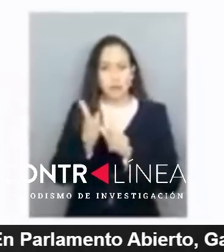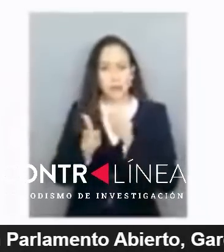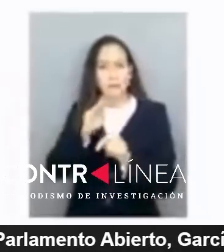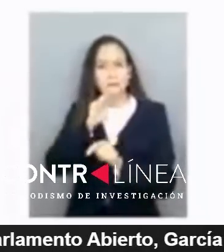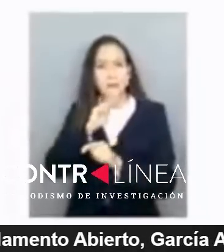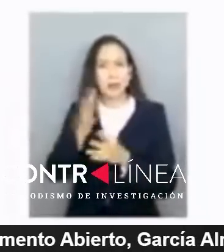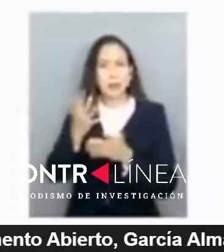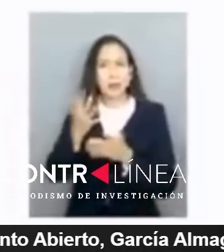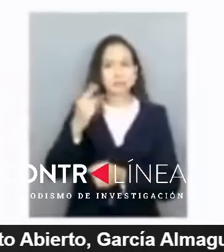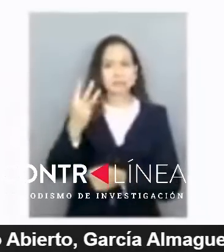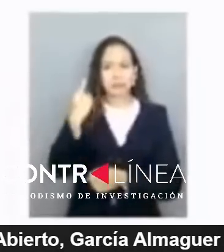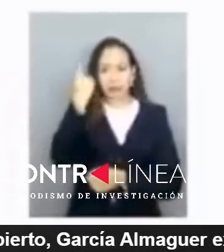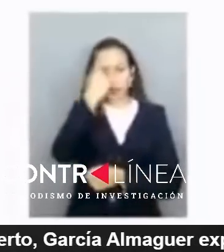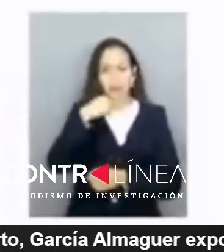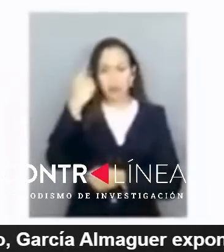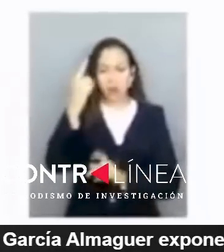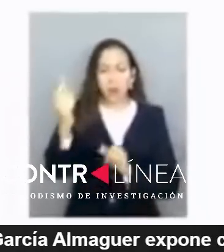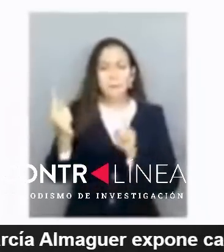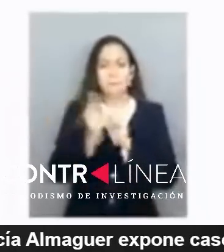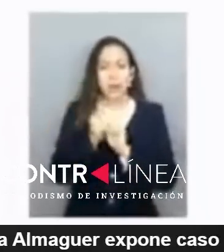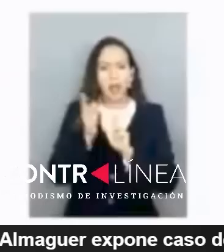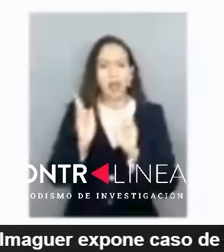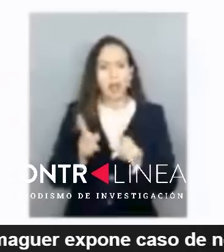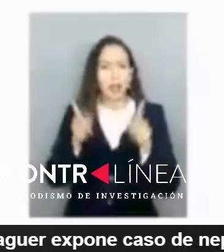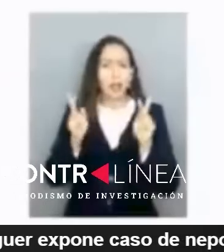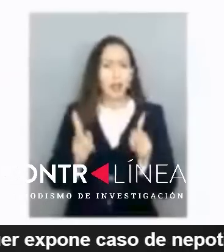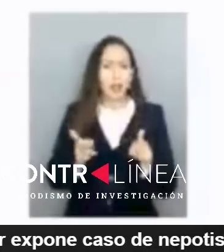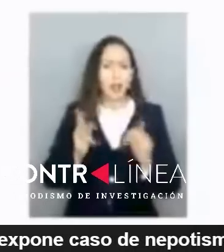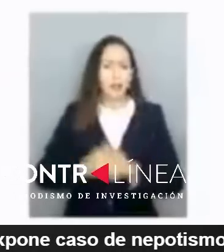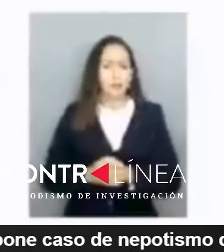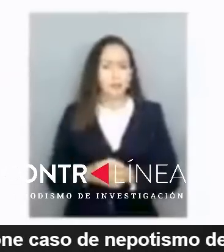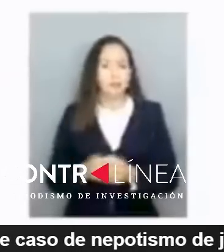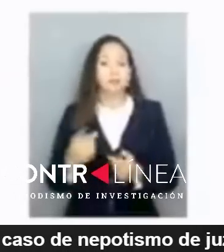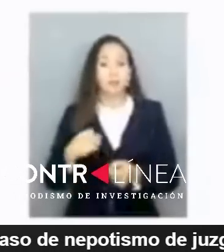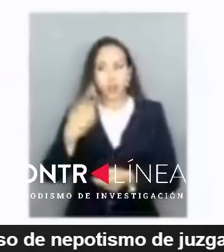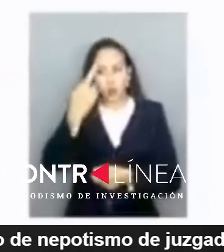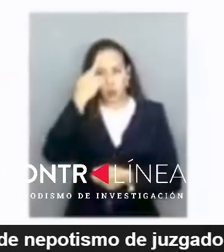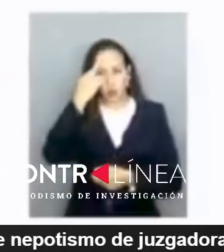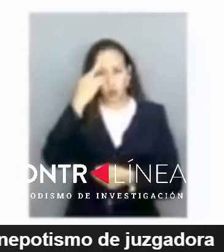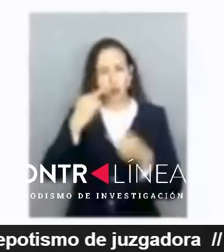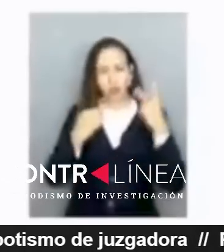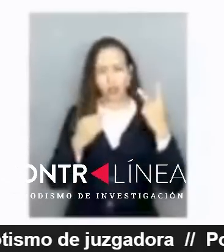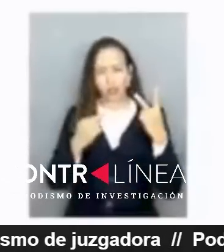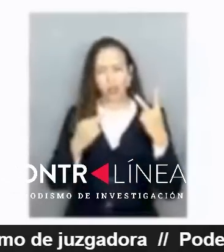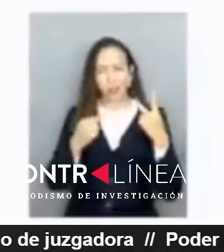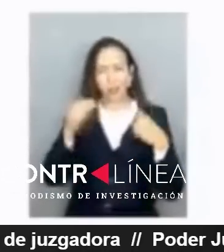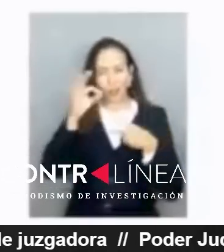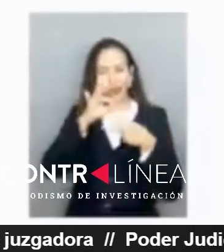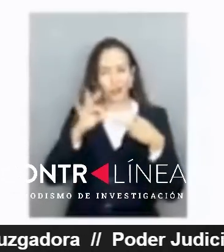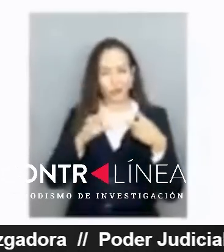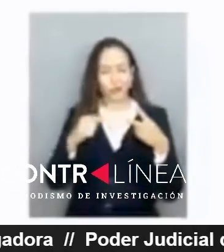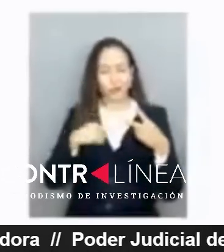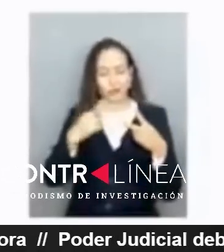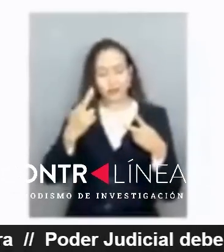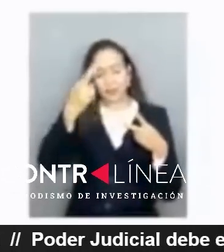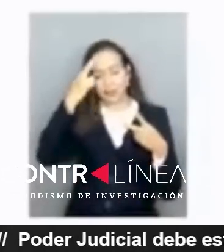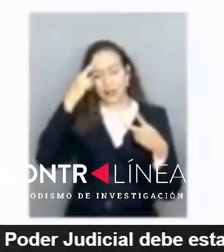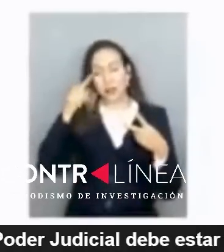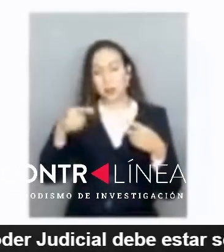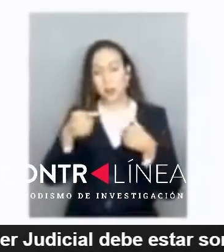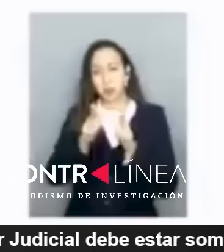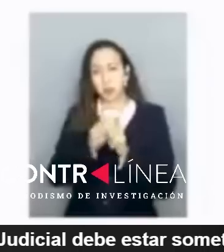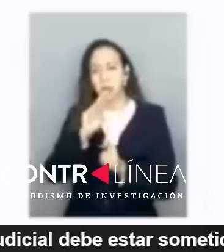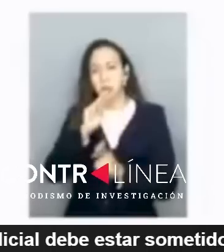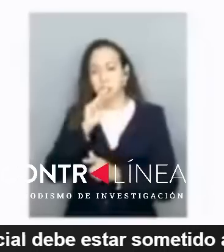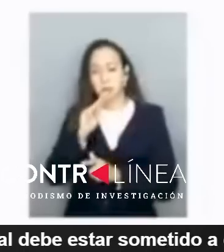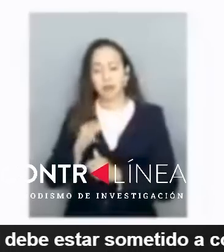3 horas. En esta reunión recuerdo 2 momentos que representan la